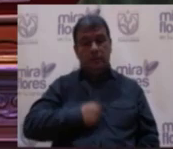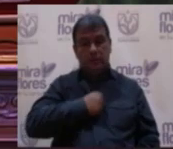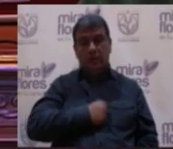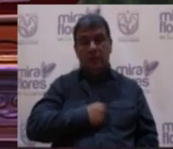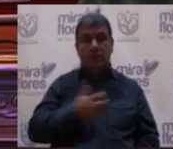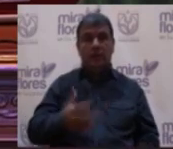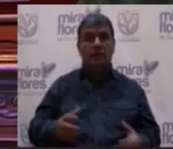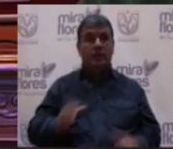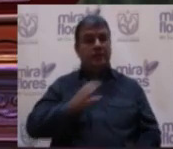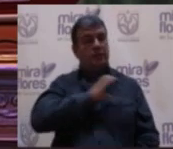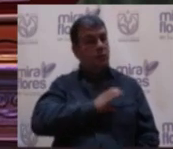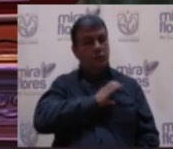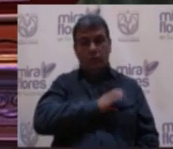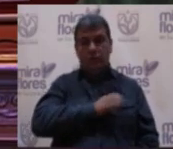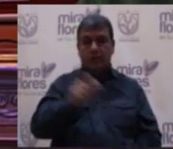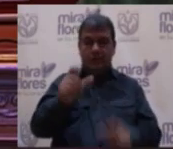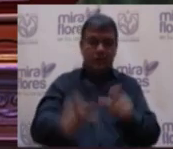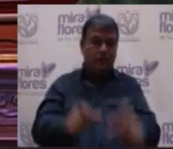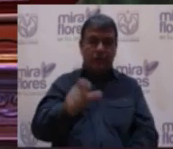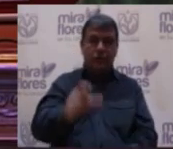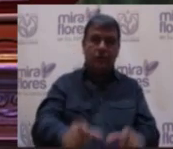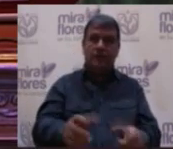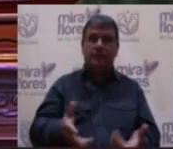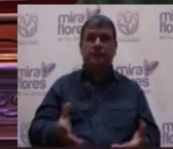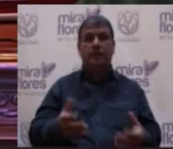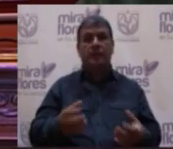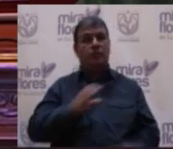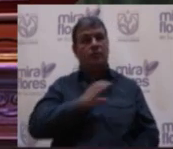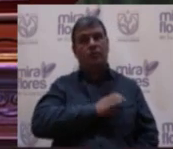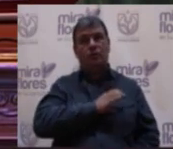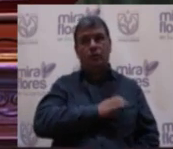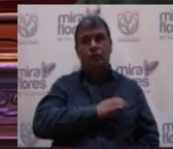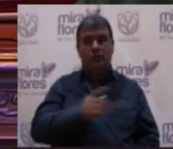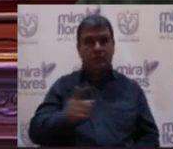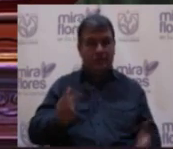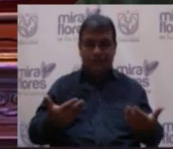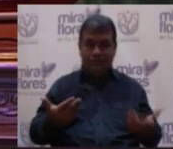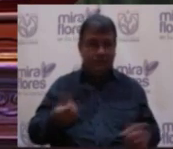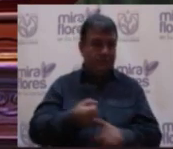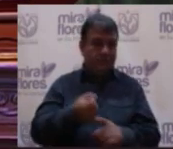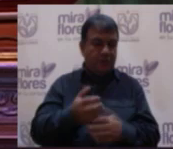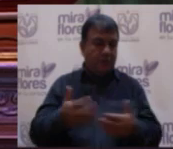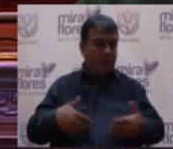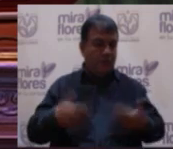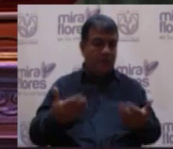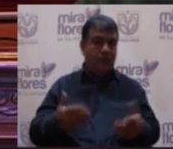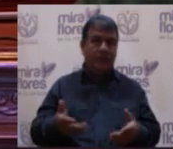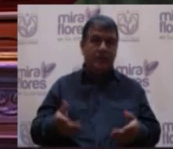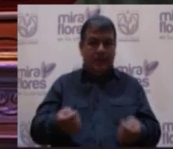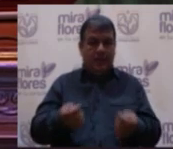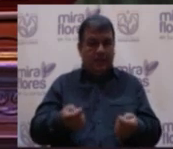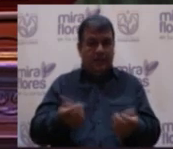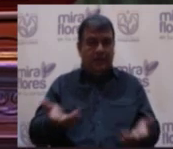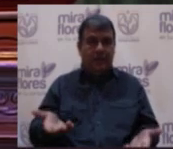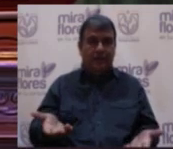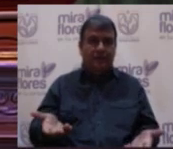Lamentablemente, las conductas de las personas son pues conductas que nadie puede terminar